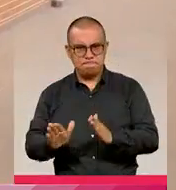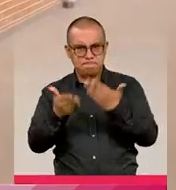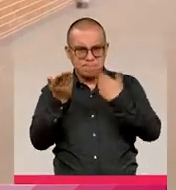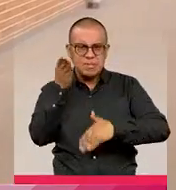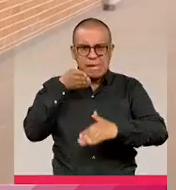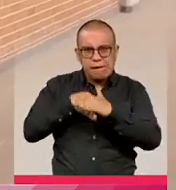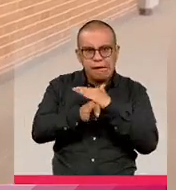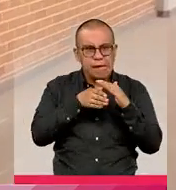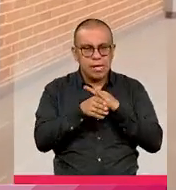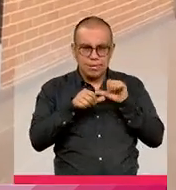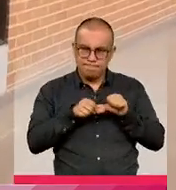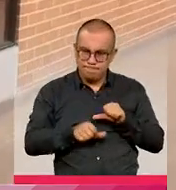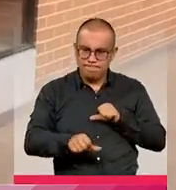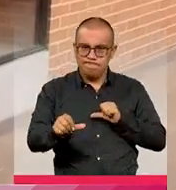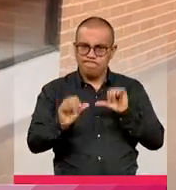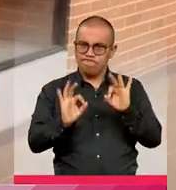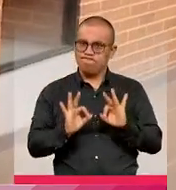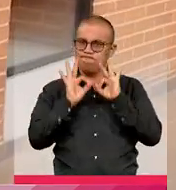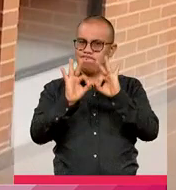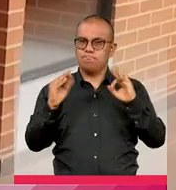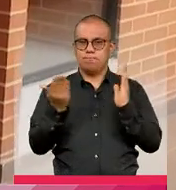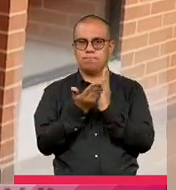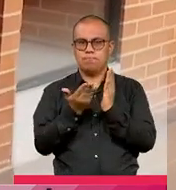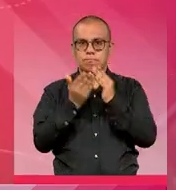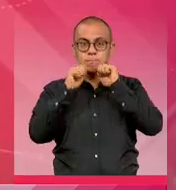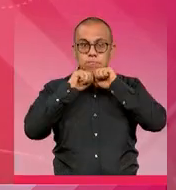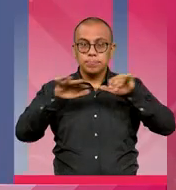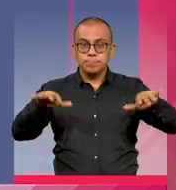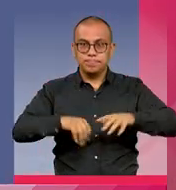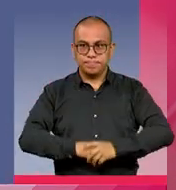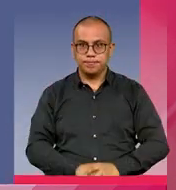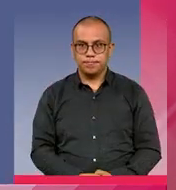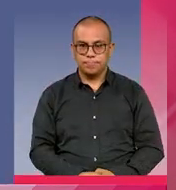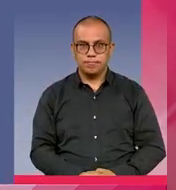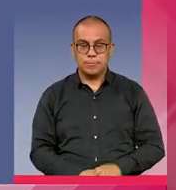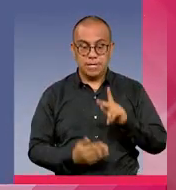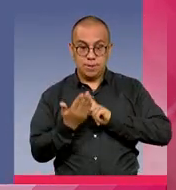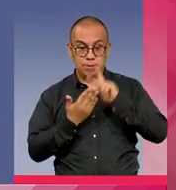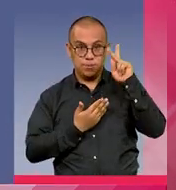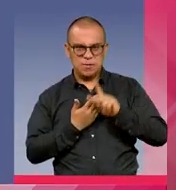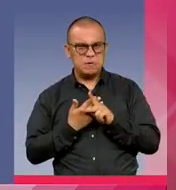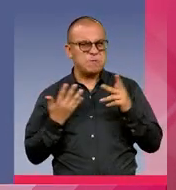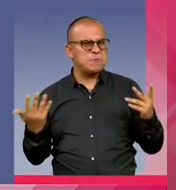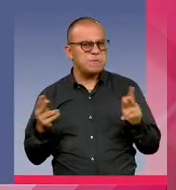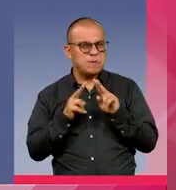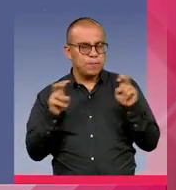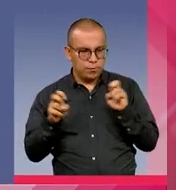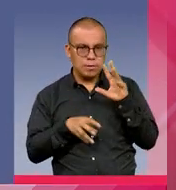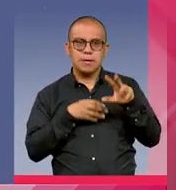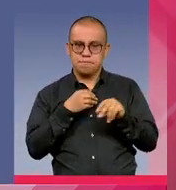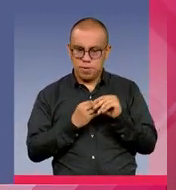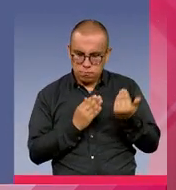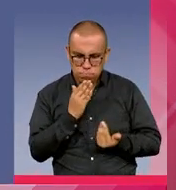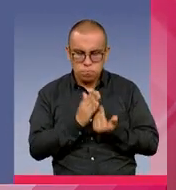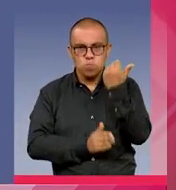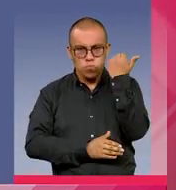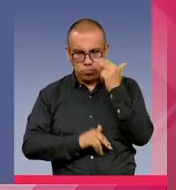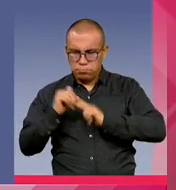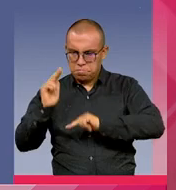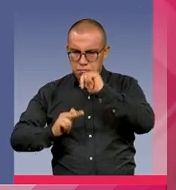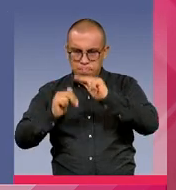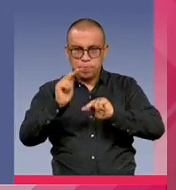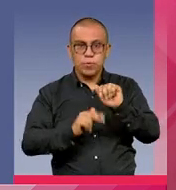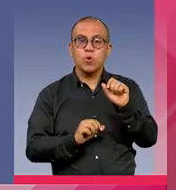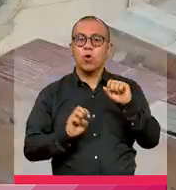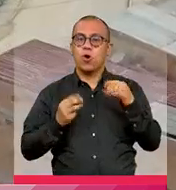acceso y permanencia con equidad en la educación pública a estos proyectos se va a sumar el inicio de la construcción de ocho